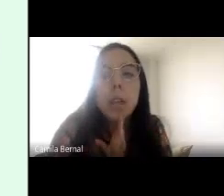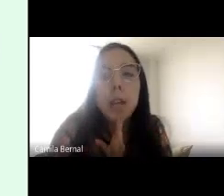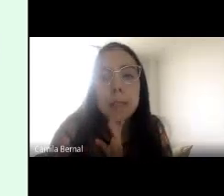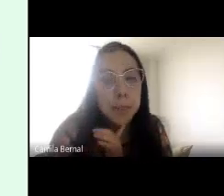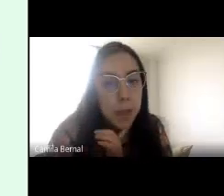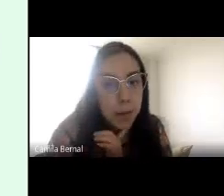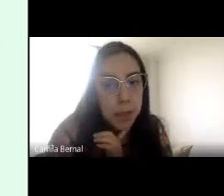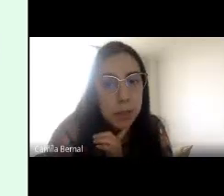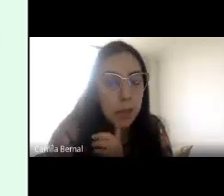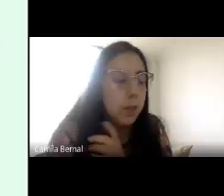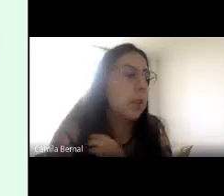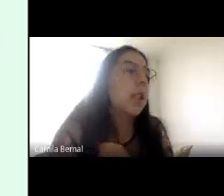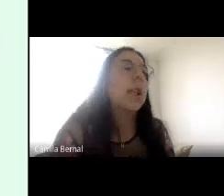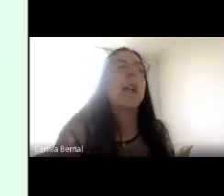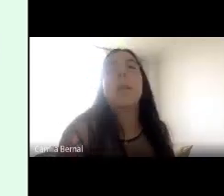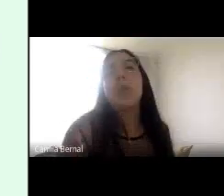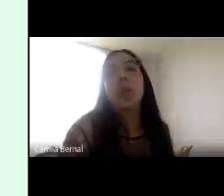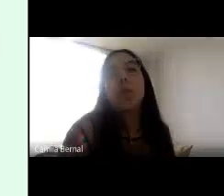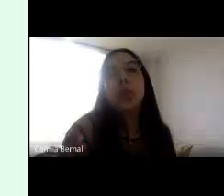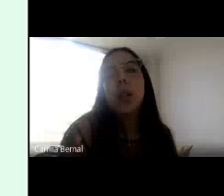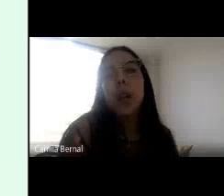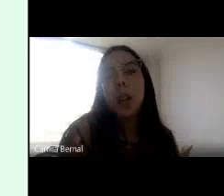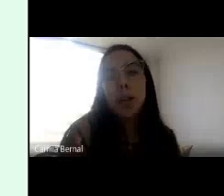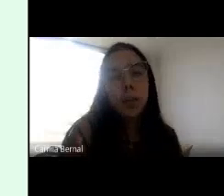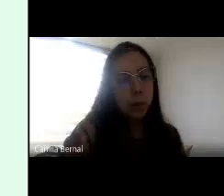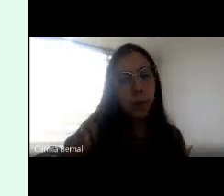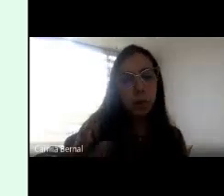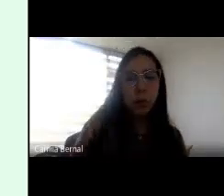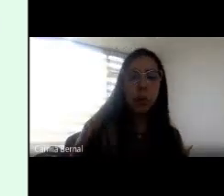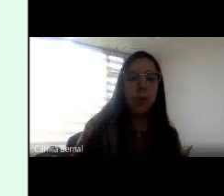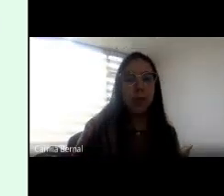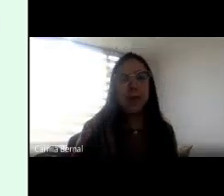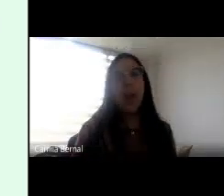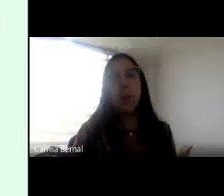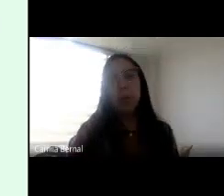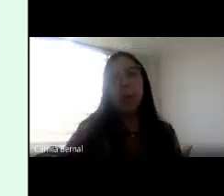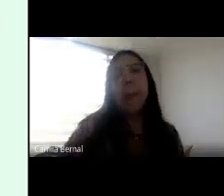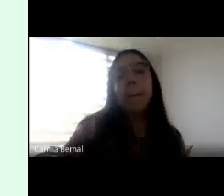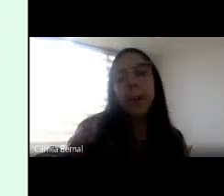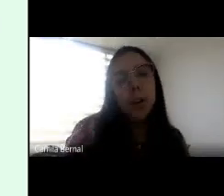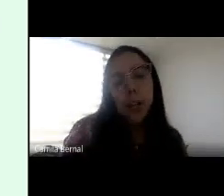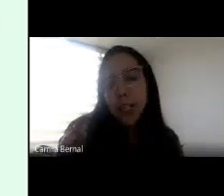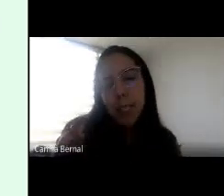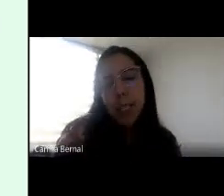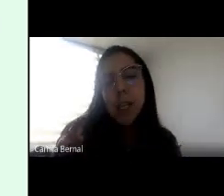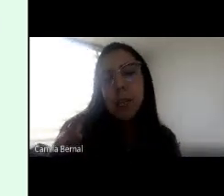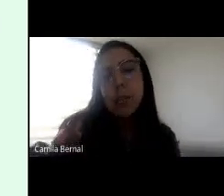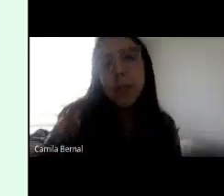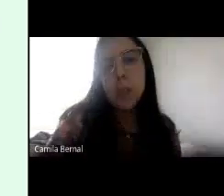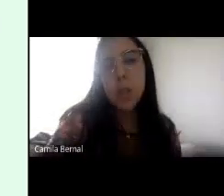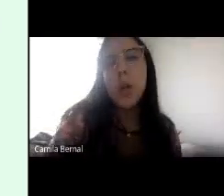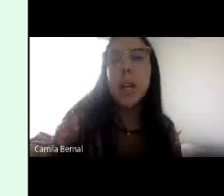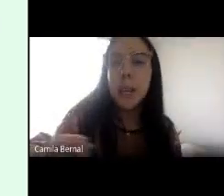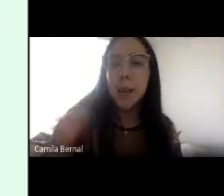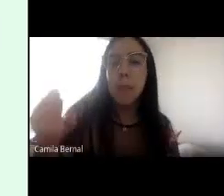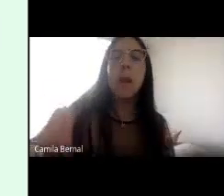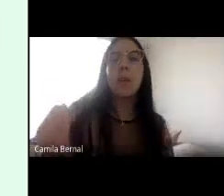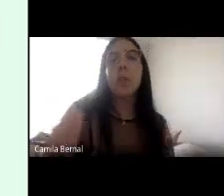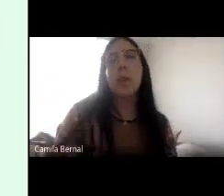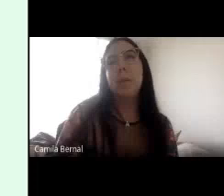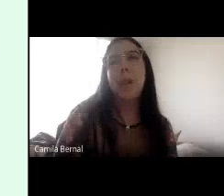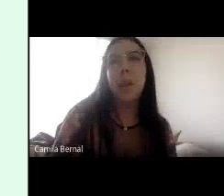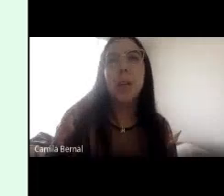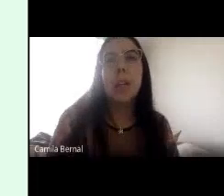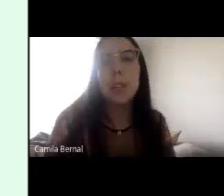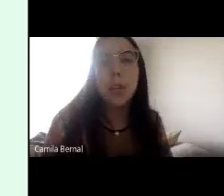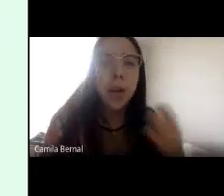mínimos aceptables si queremos, por ejemplo, consumir esta agua. Pero lo que les decía, esto es más que todo a nivel macro,